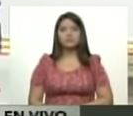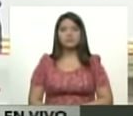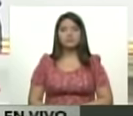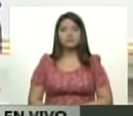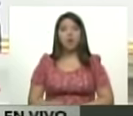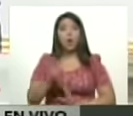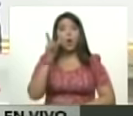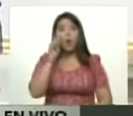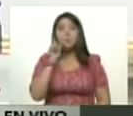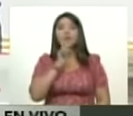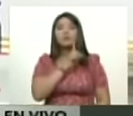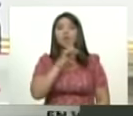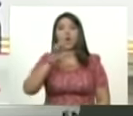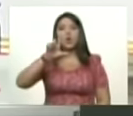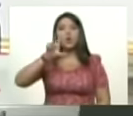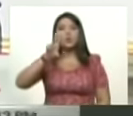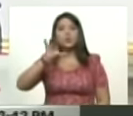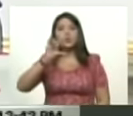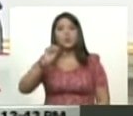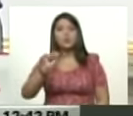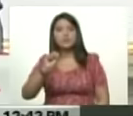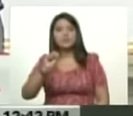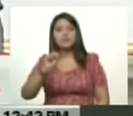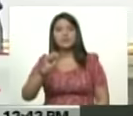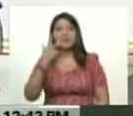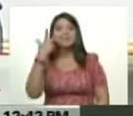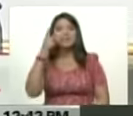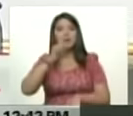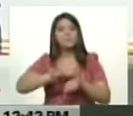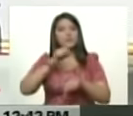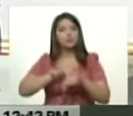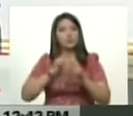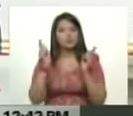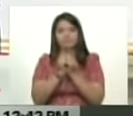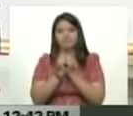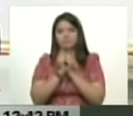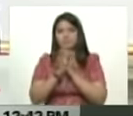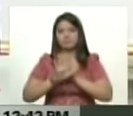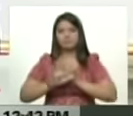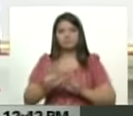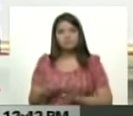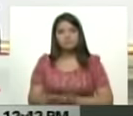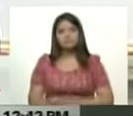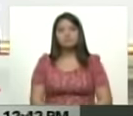Luis Florido. 3 minutos.